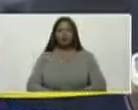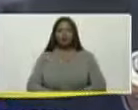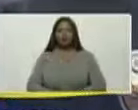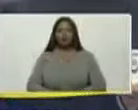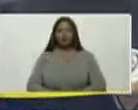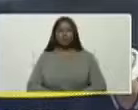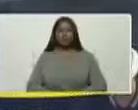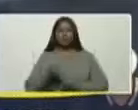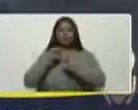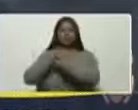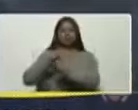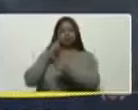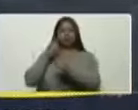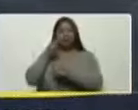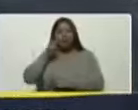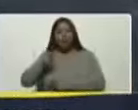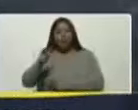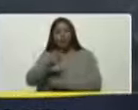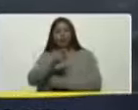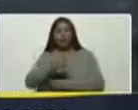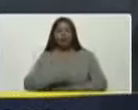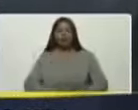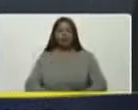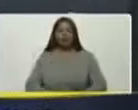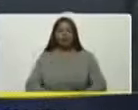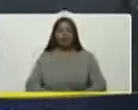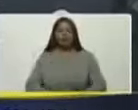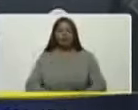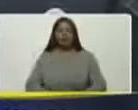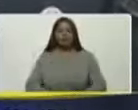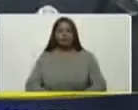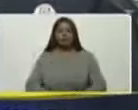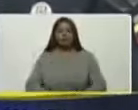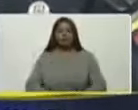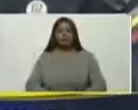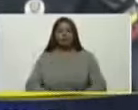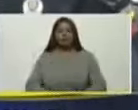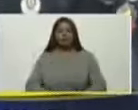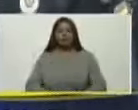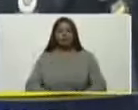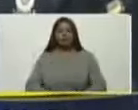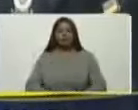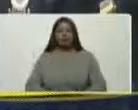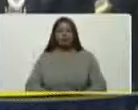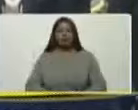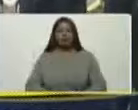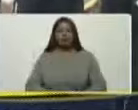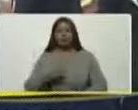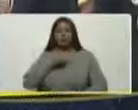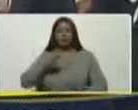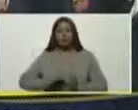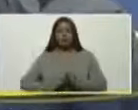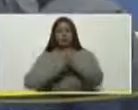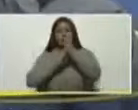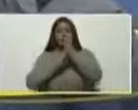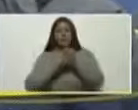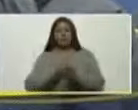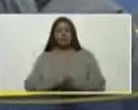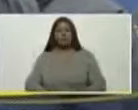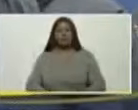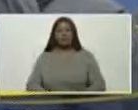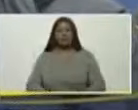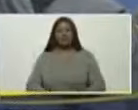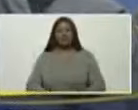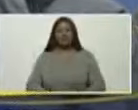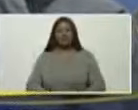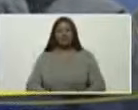para despreciar al pueblo, para oprimir al pueblo. Y nuestro comandante